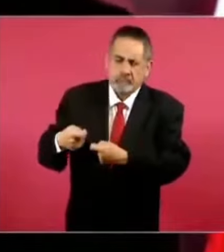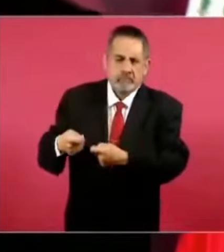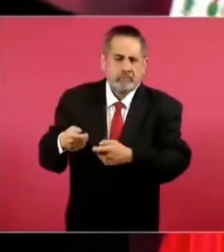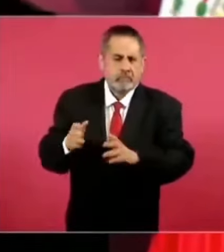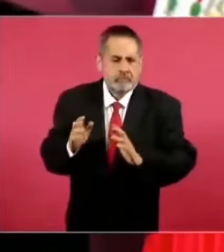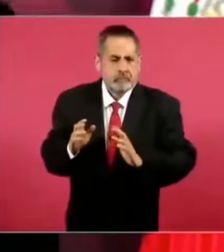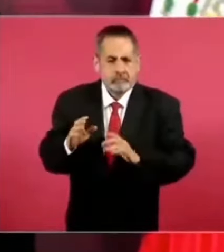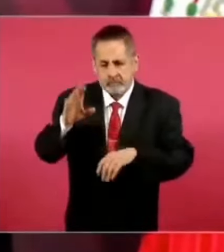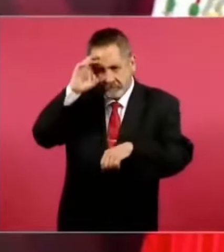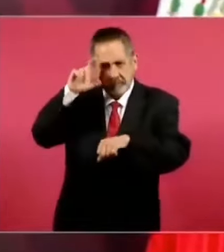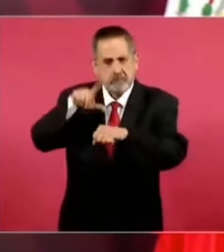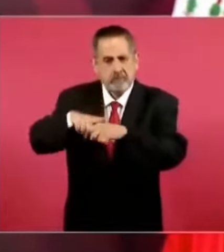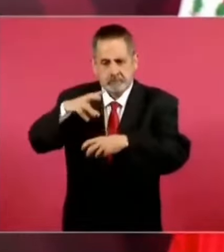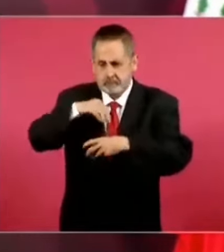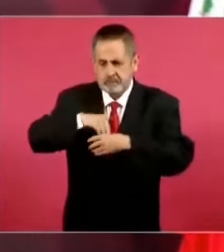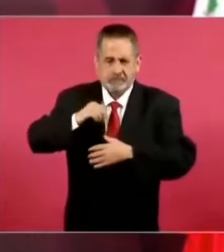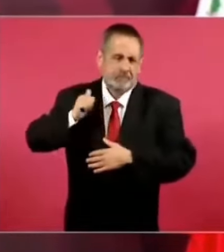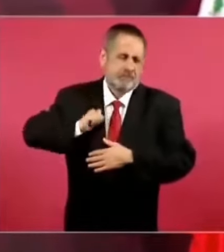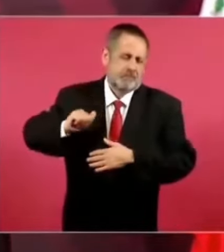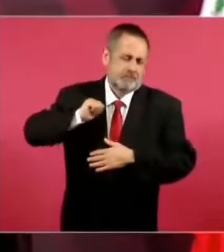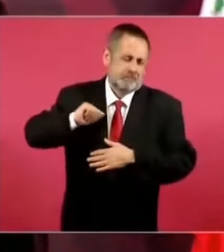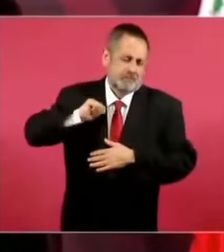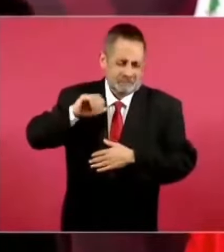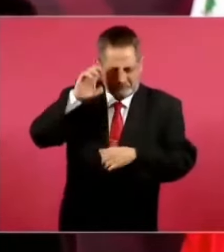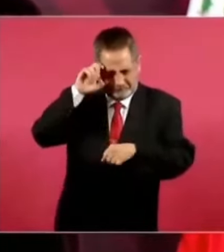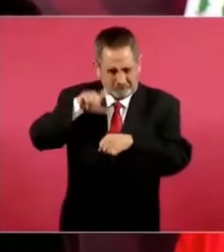las culturas originarias,